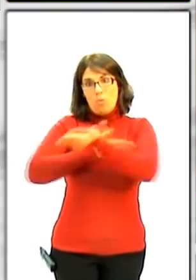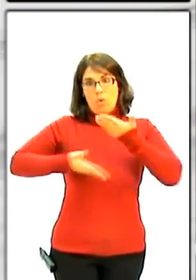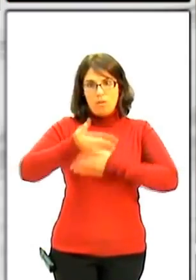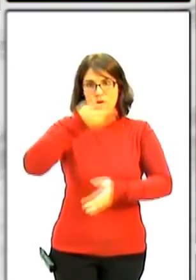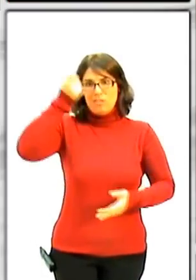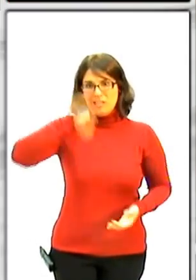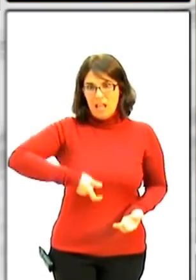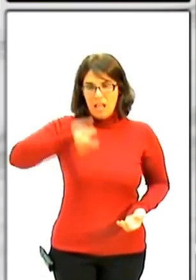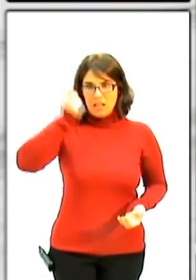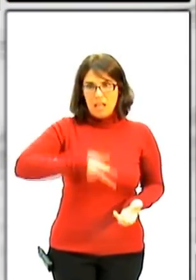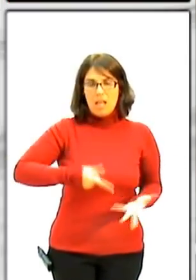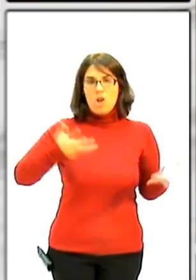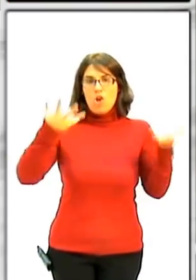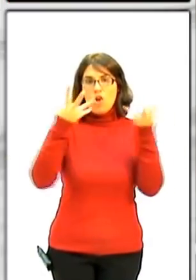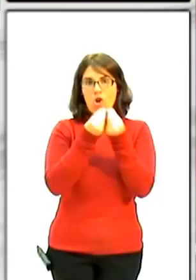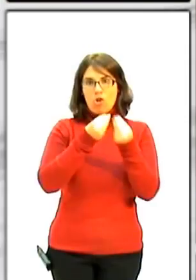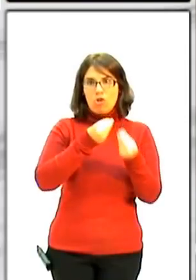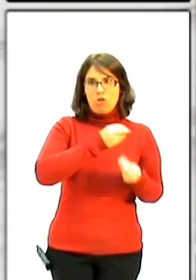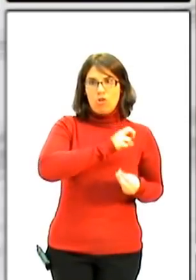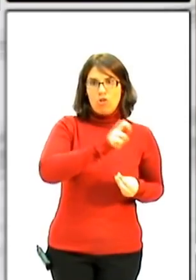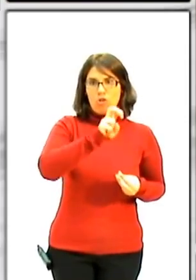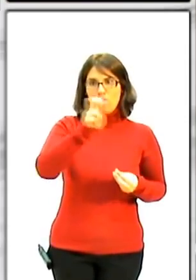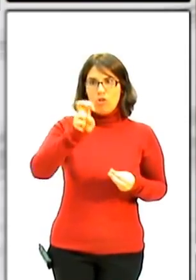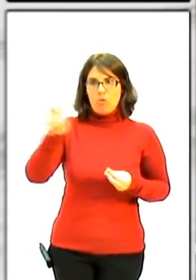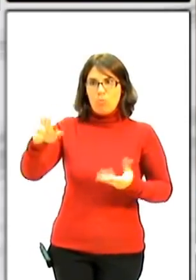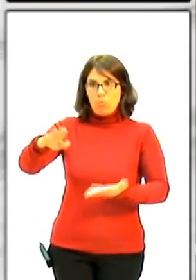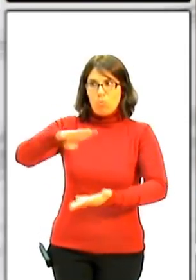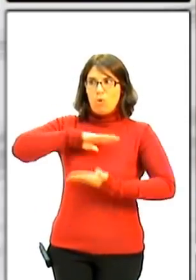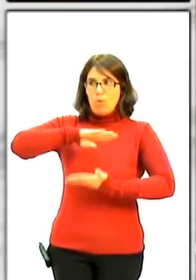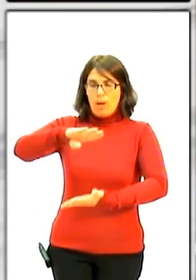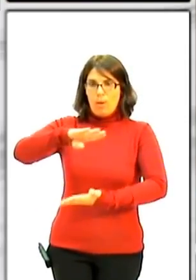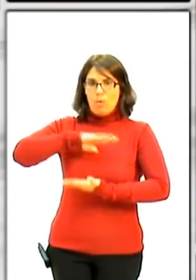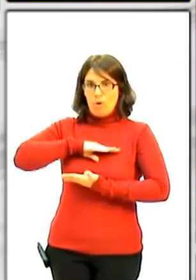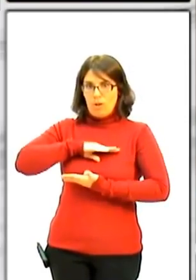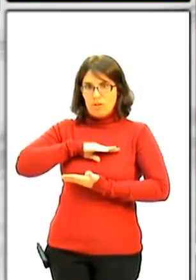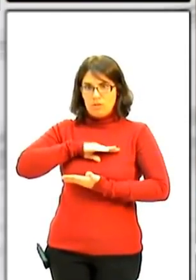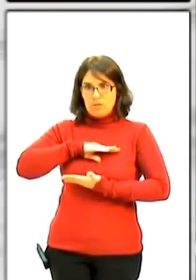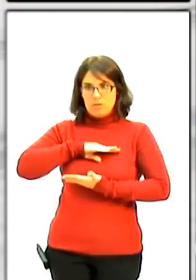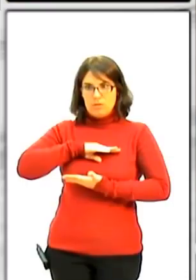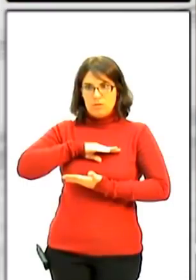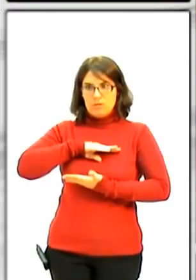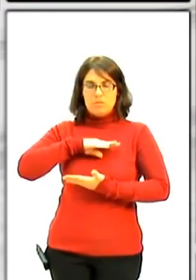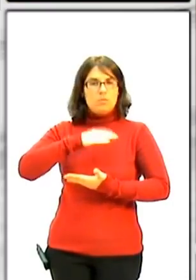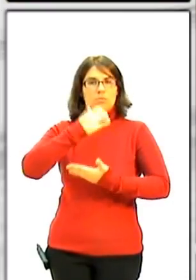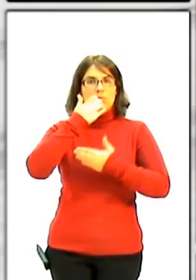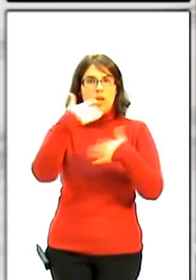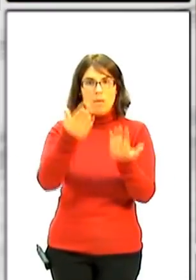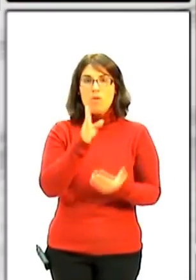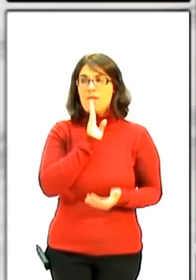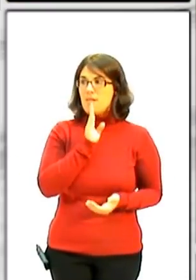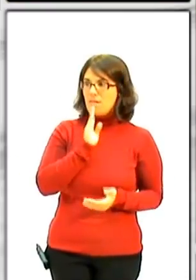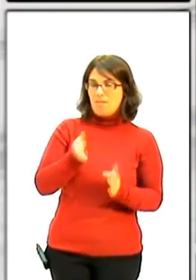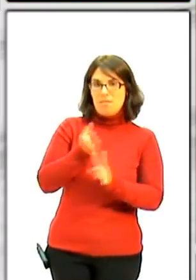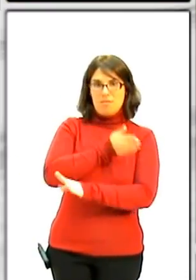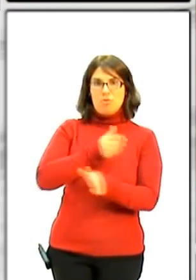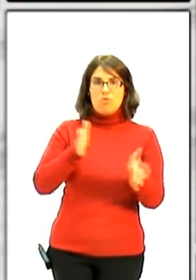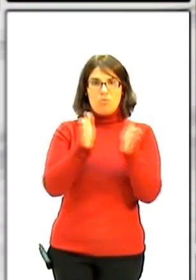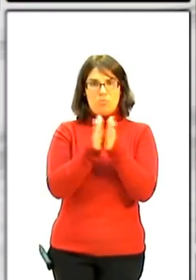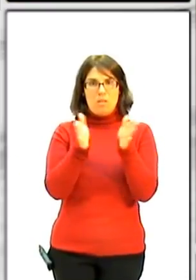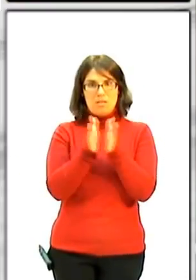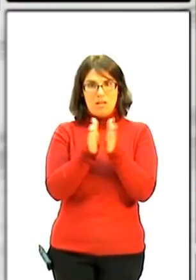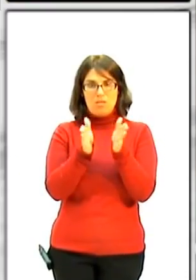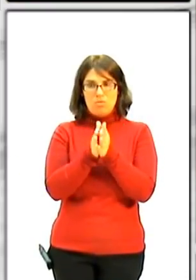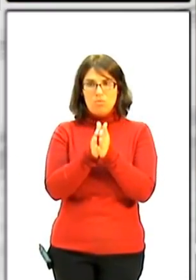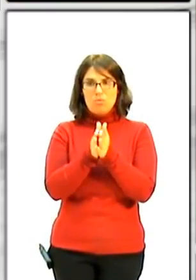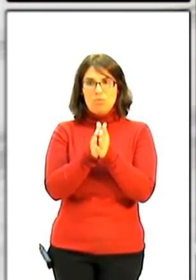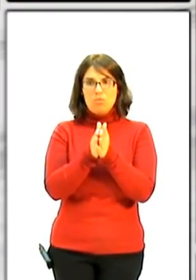continua con los proveedores, bien en la exposición anterior, tanto como las